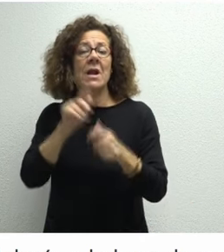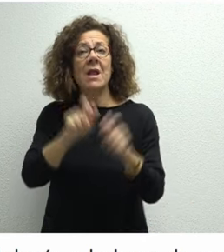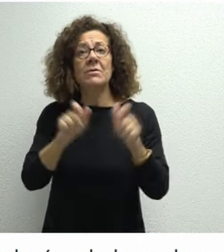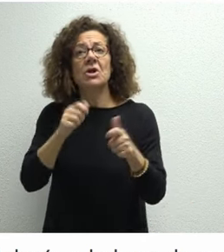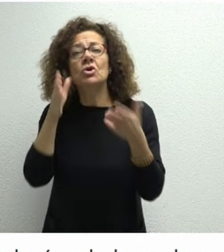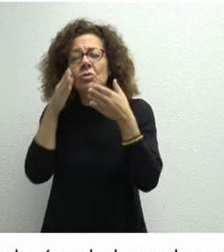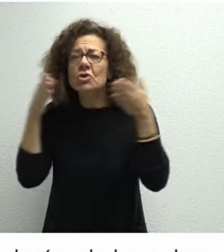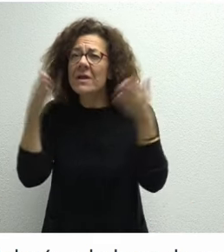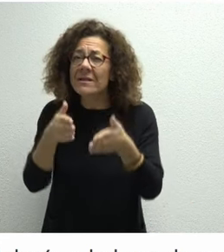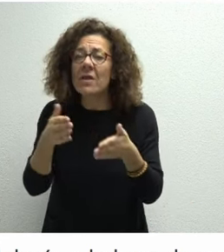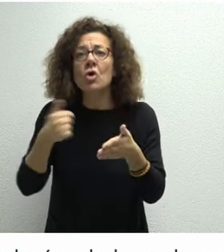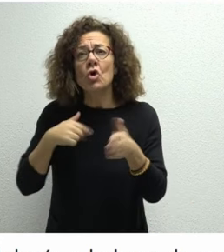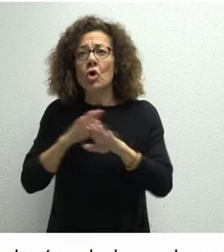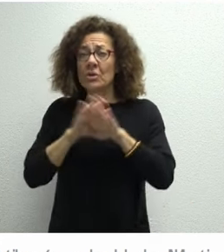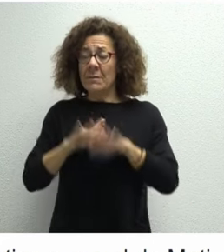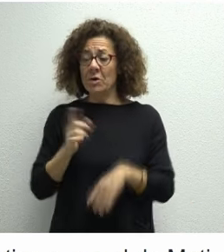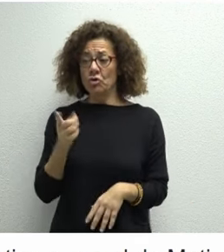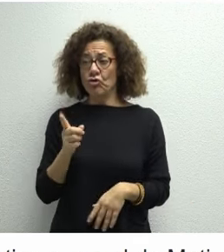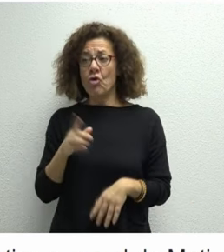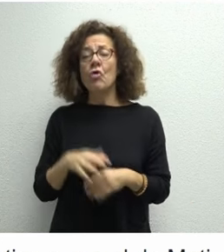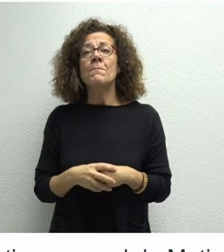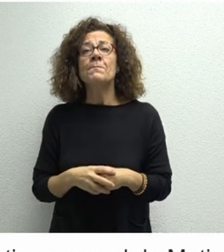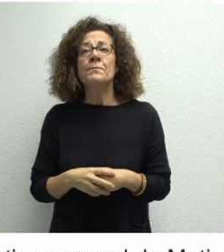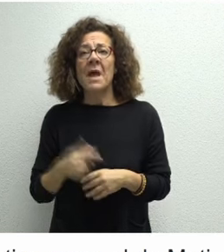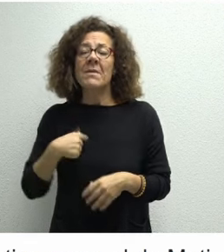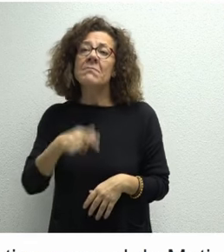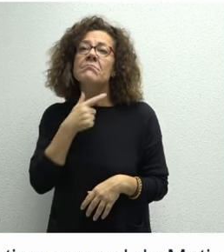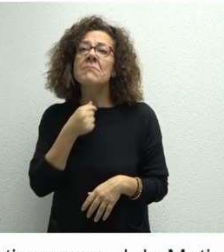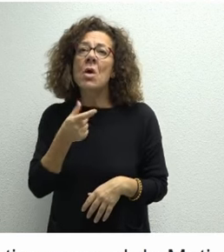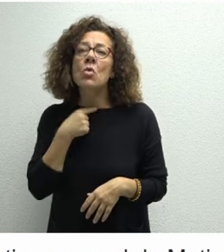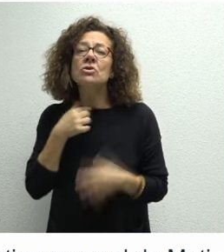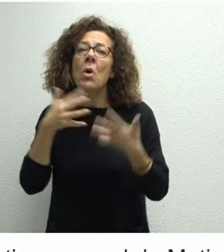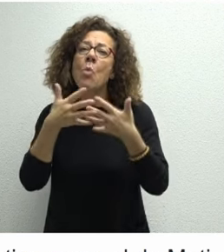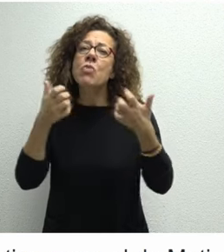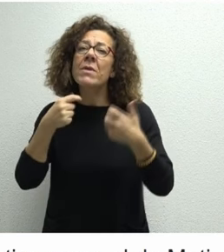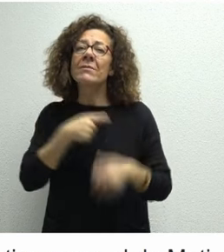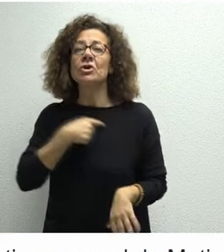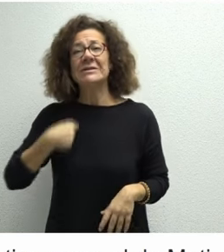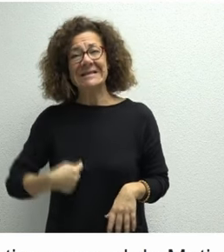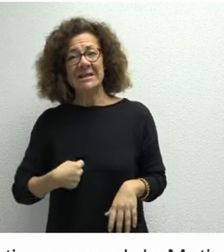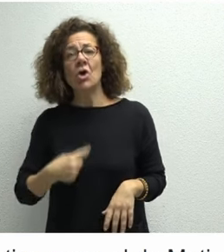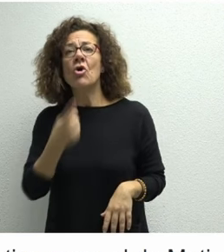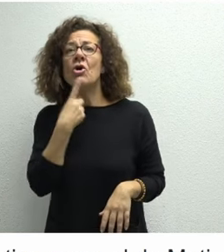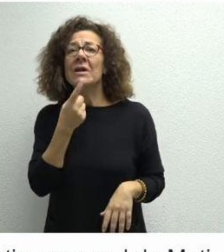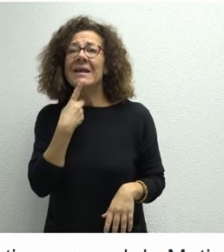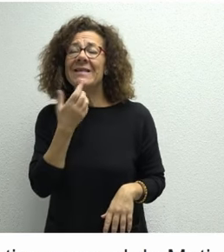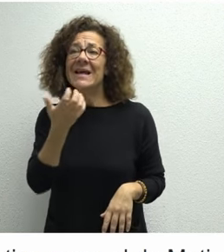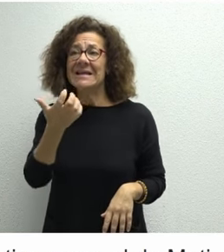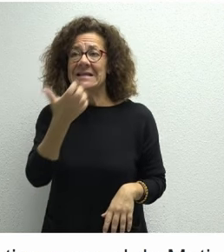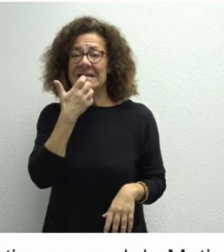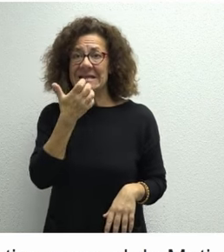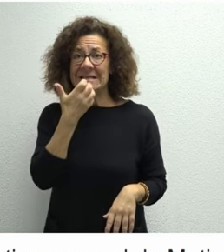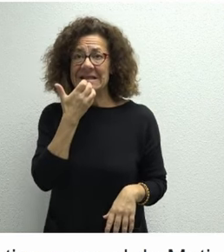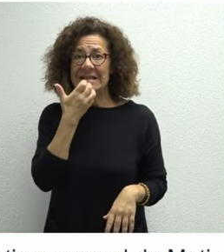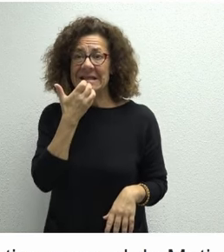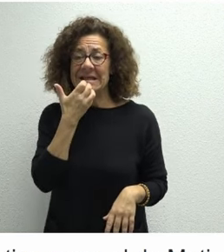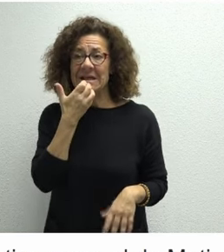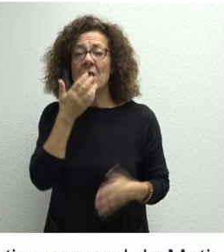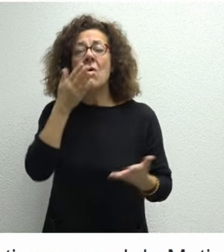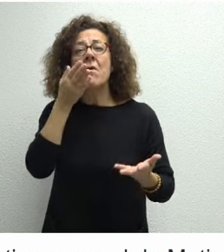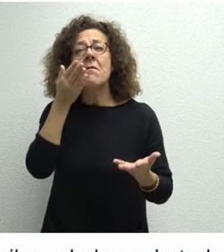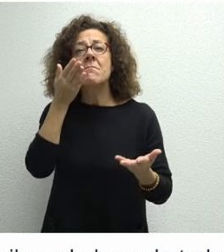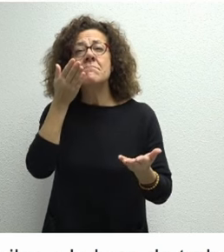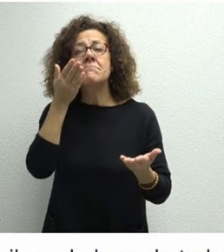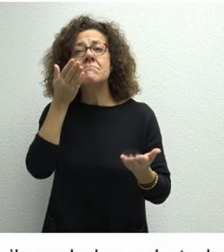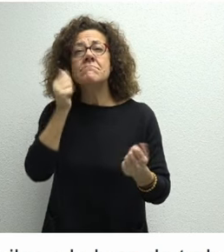centrado yo termino solo con el con me gusta un proverbio chino que dice que cuando cuando soplan vientos